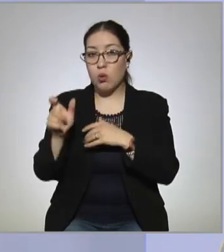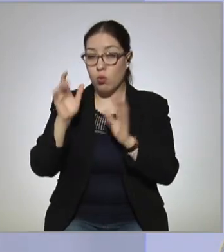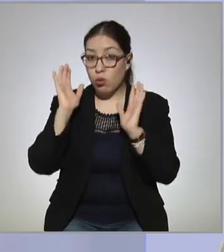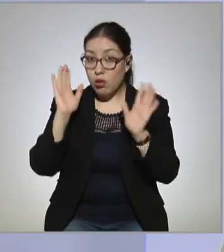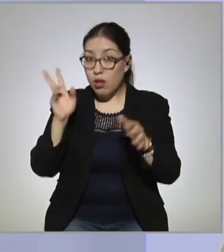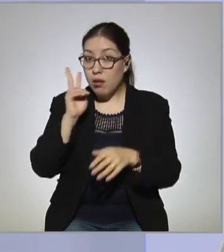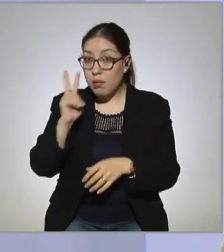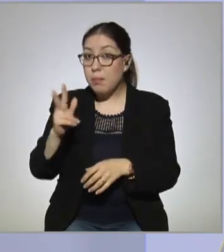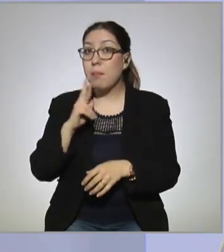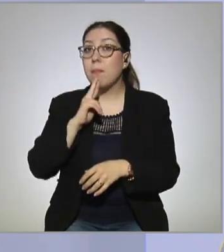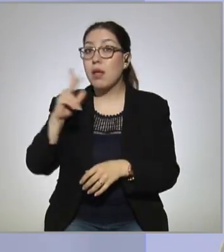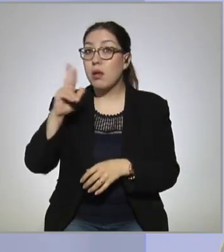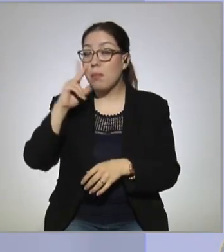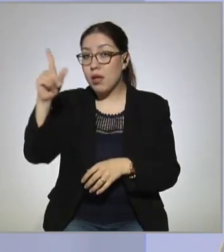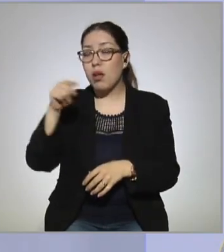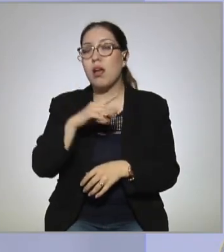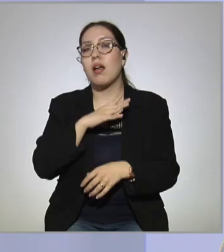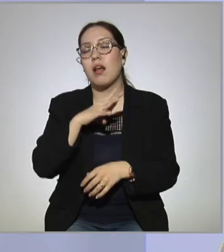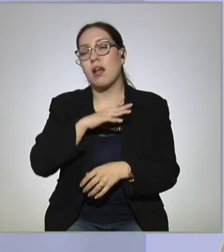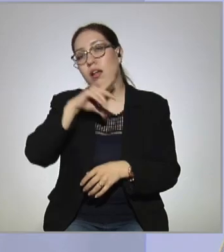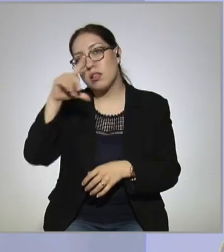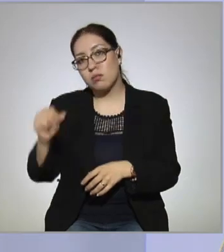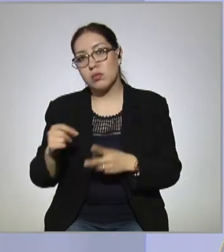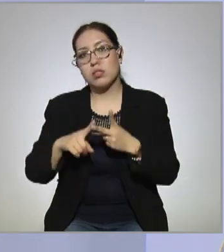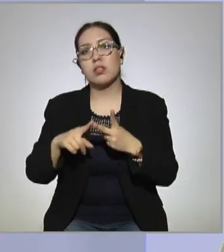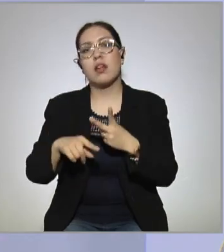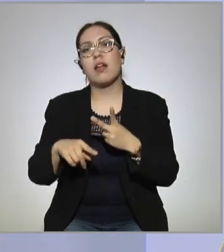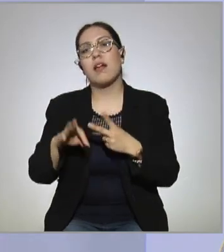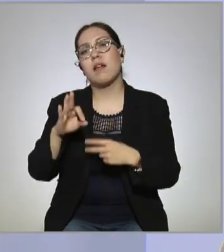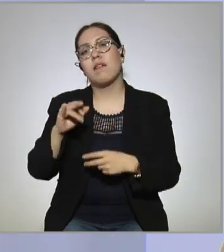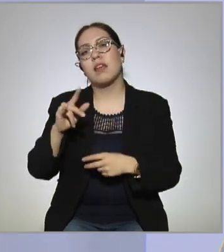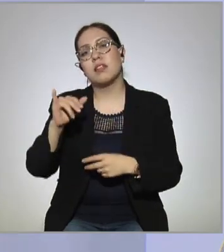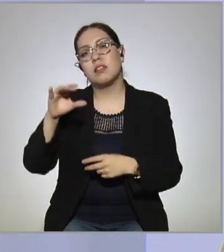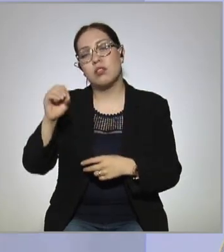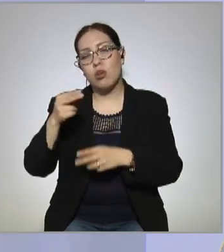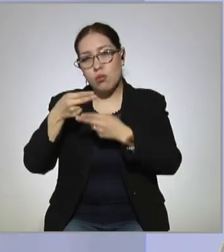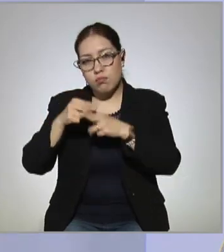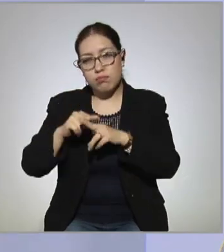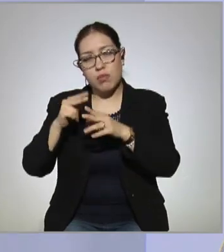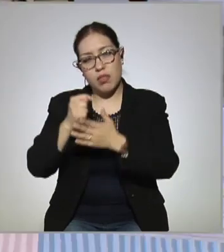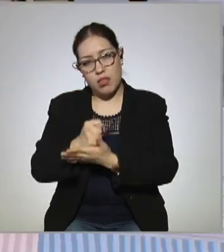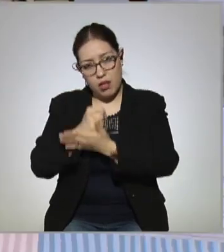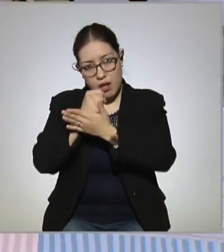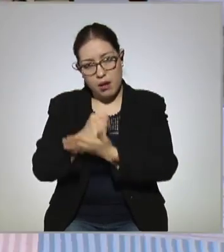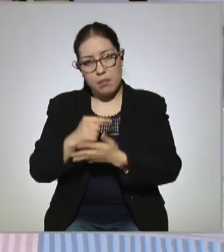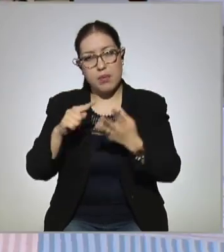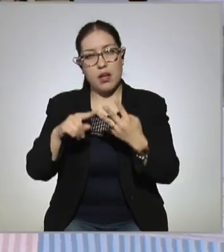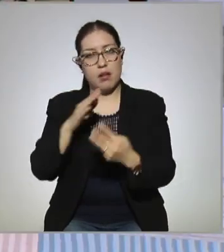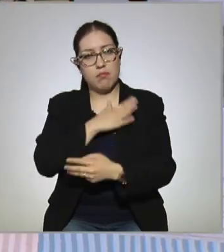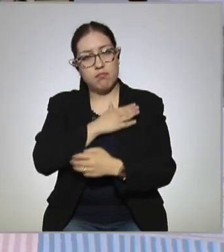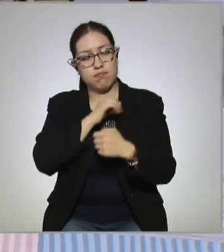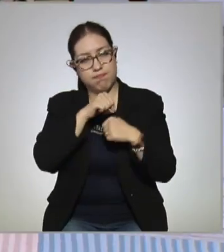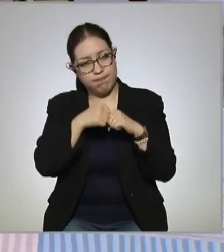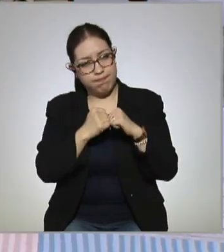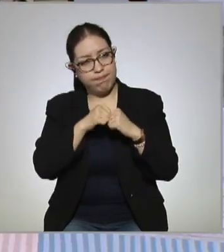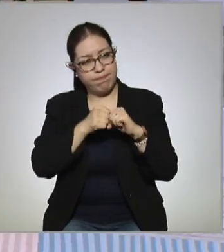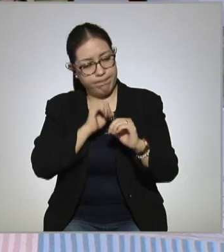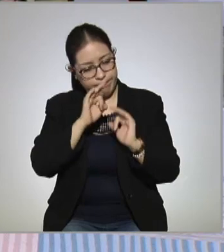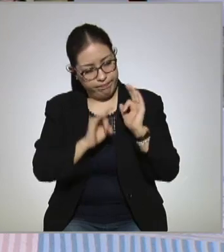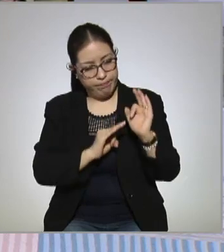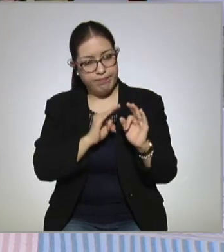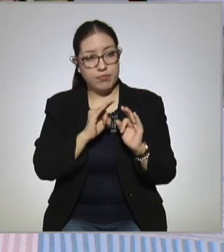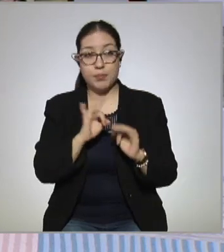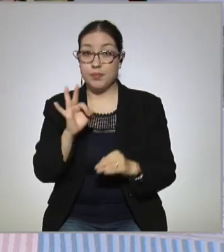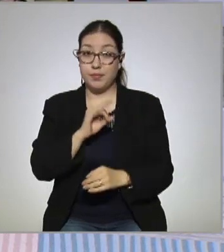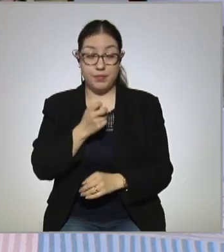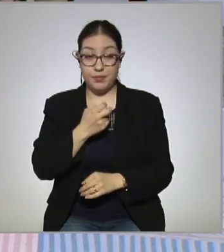visto una mejoría, bueno, nos vamos a la parte que sigue, que es fisioterapia, el mantenimiento permanente del tendón, o definitivamente cuando esto no está mejorando, por